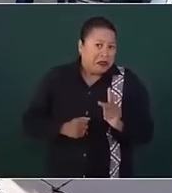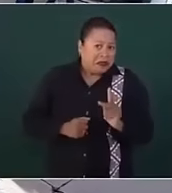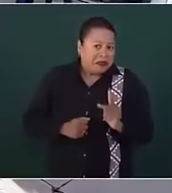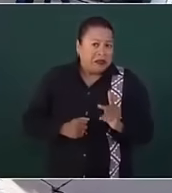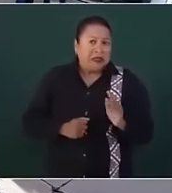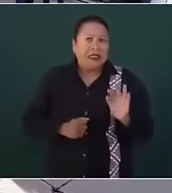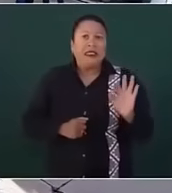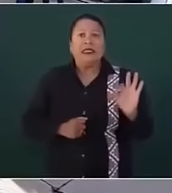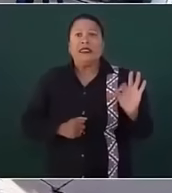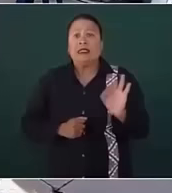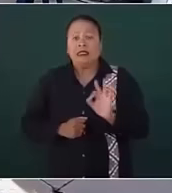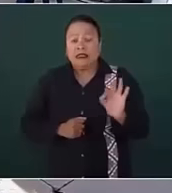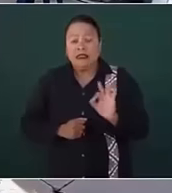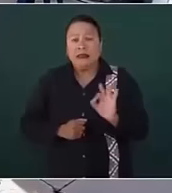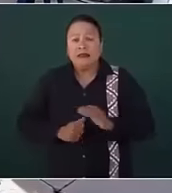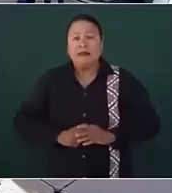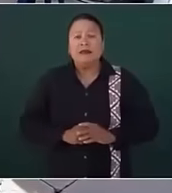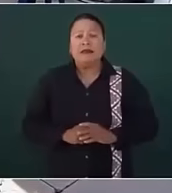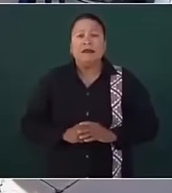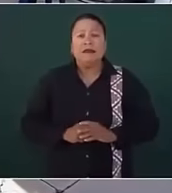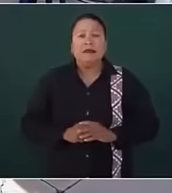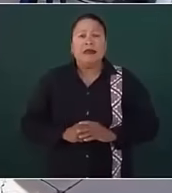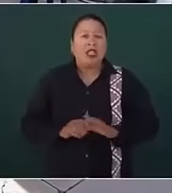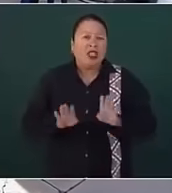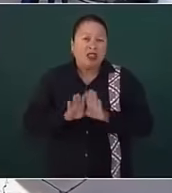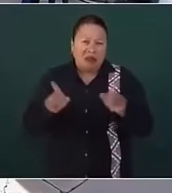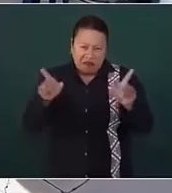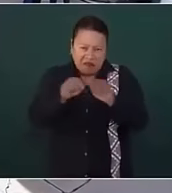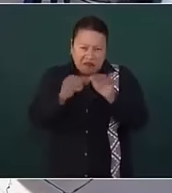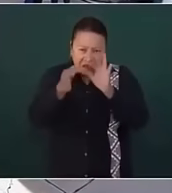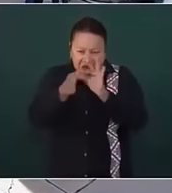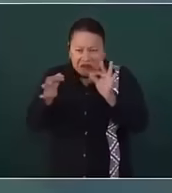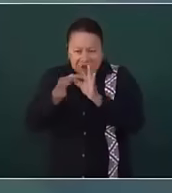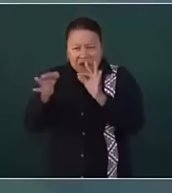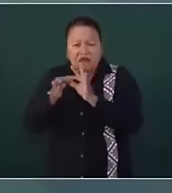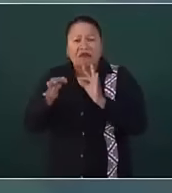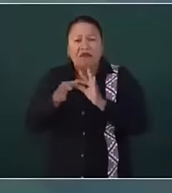podría en términos generales,